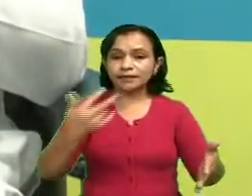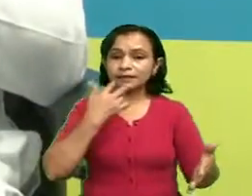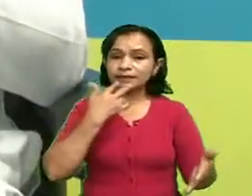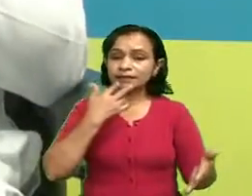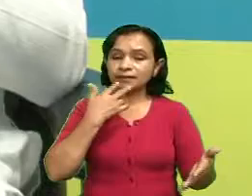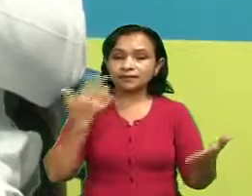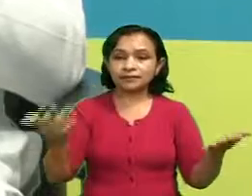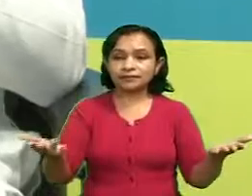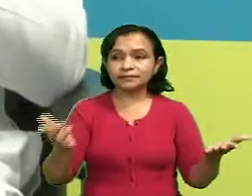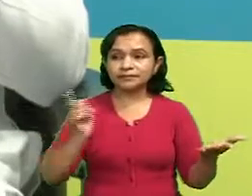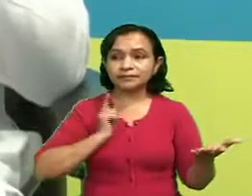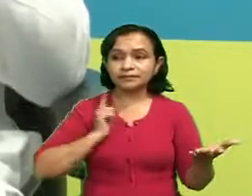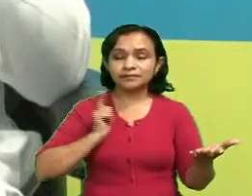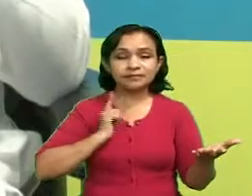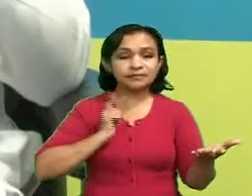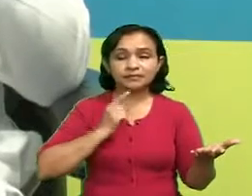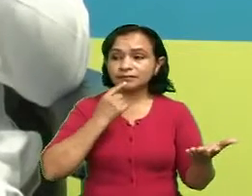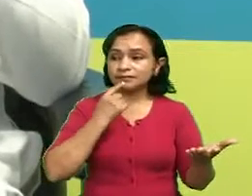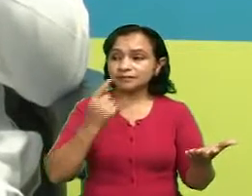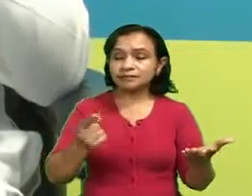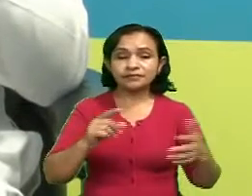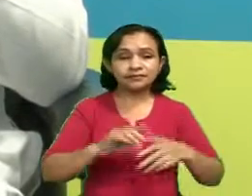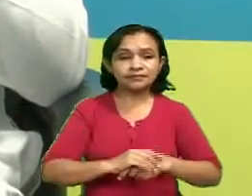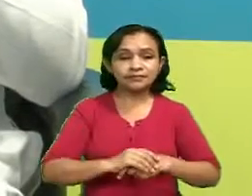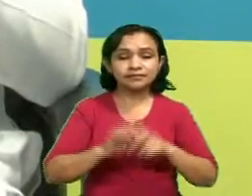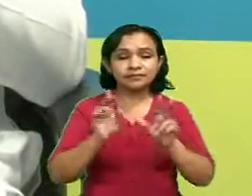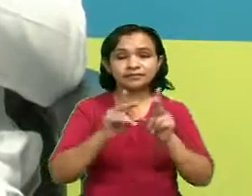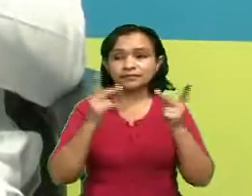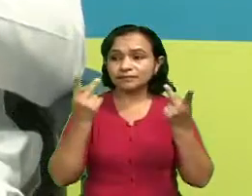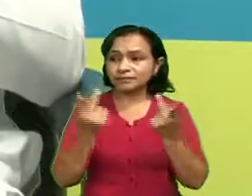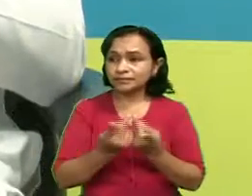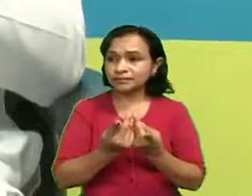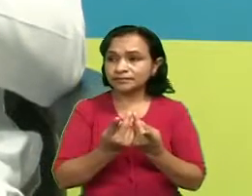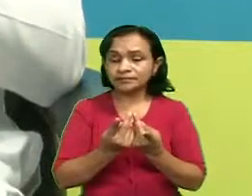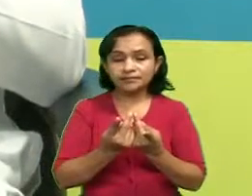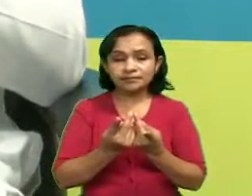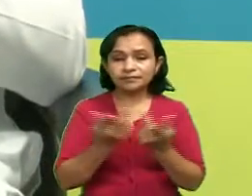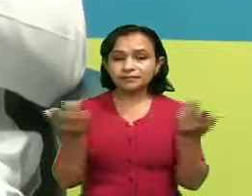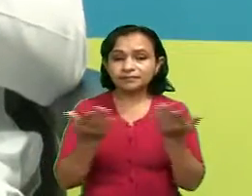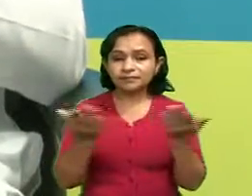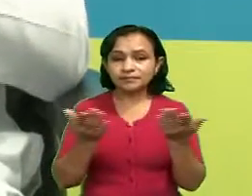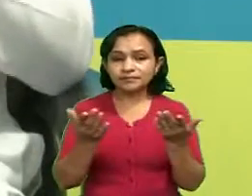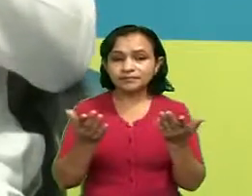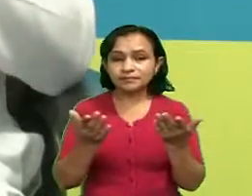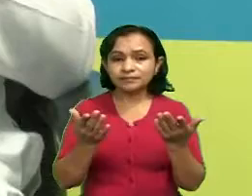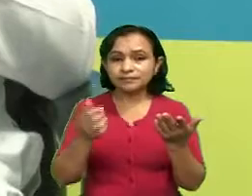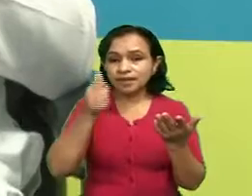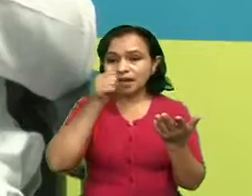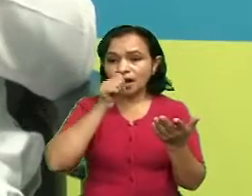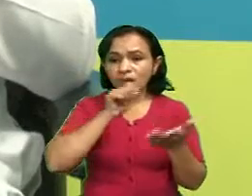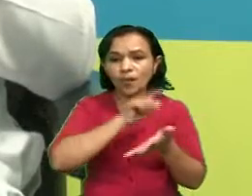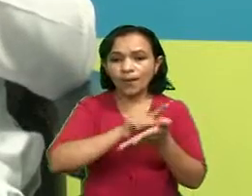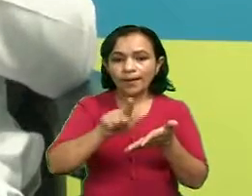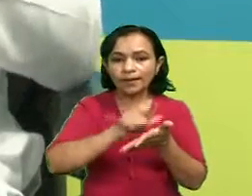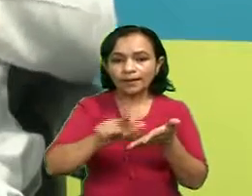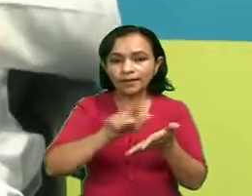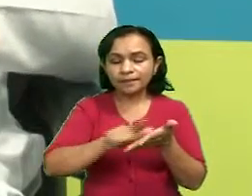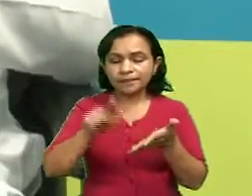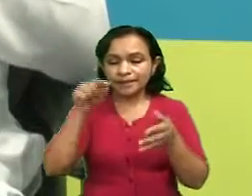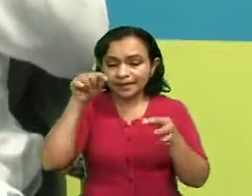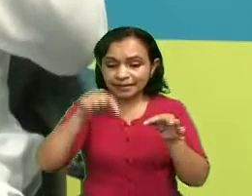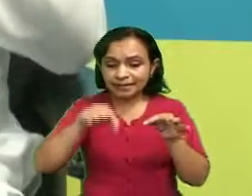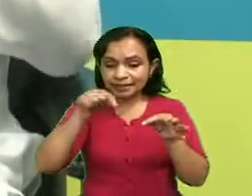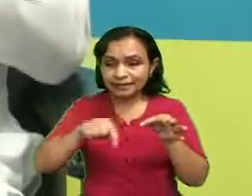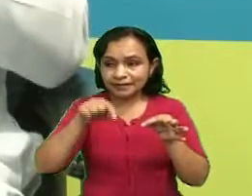E incluso nosotros cuando llegamos a la casa de la población, le enseñamos a la población que a veces el agua está limpia, ¿no? Pero a